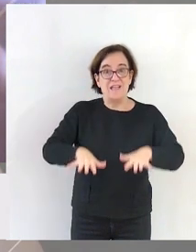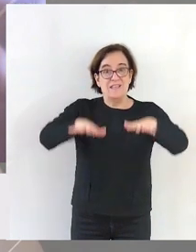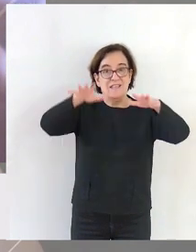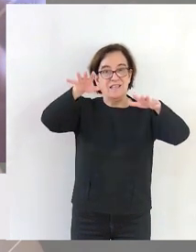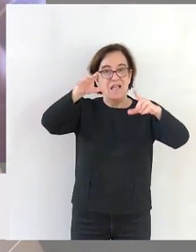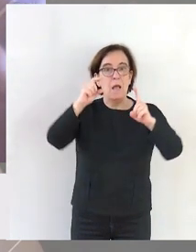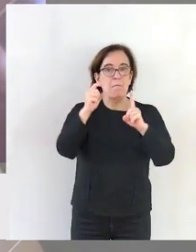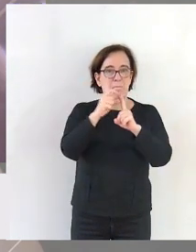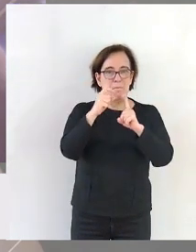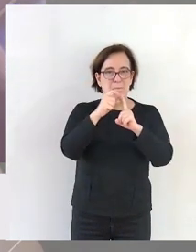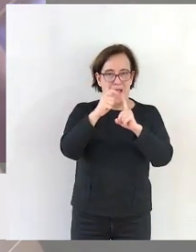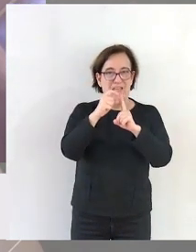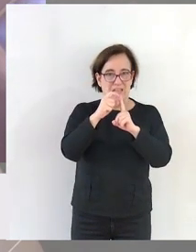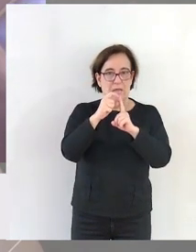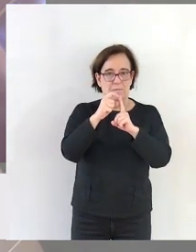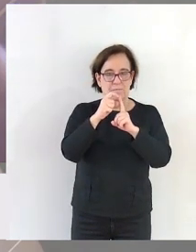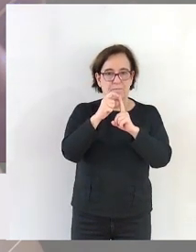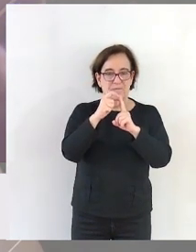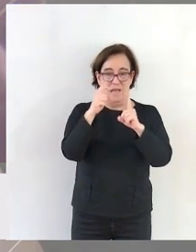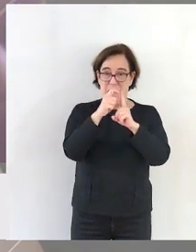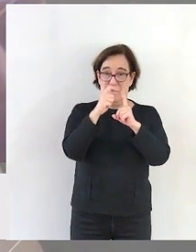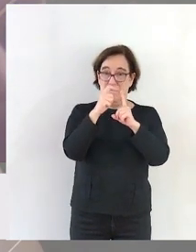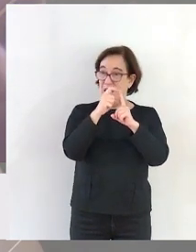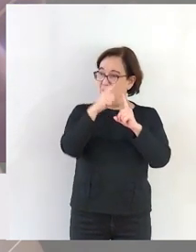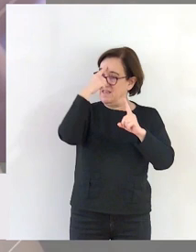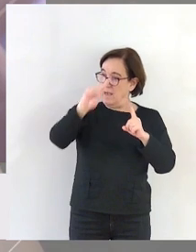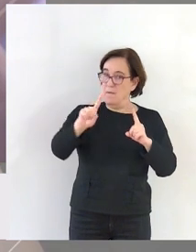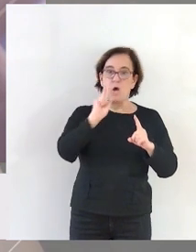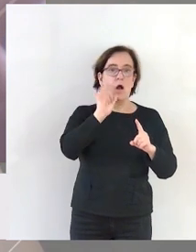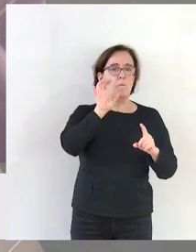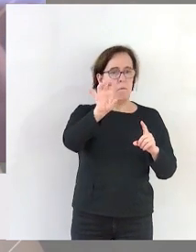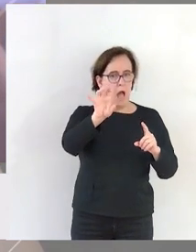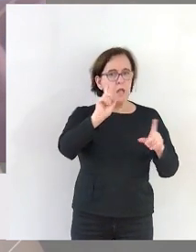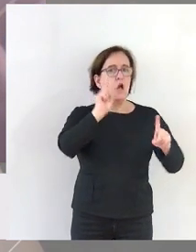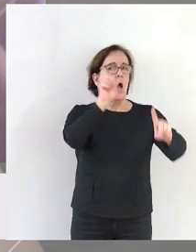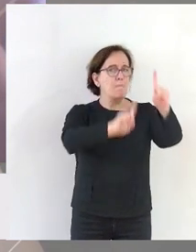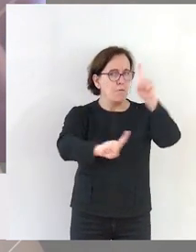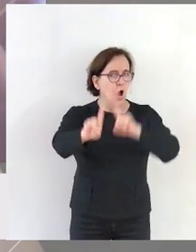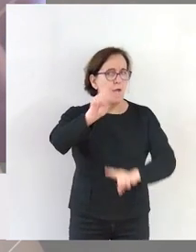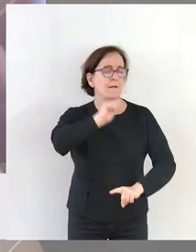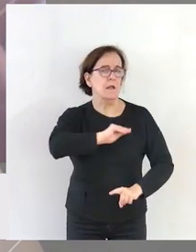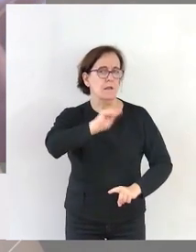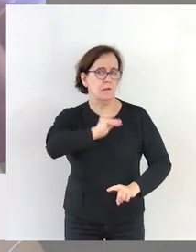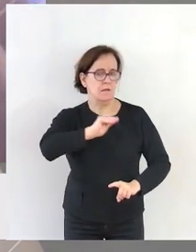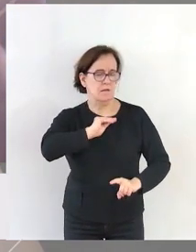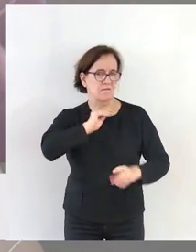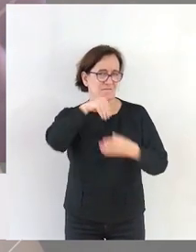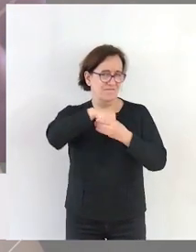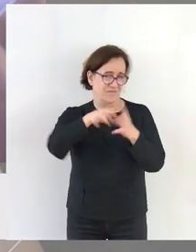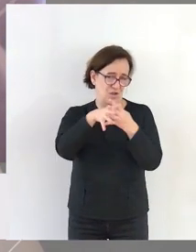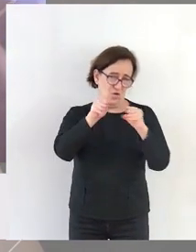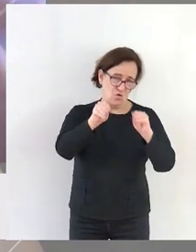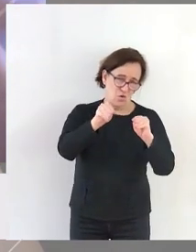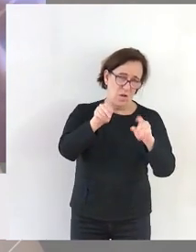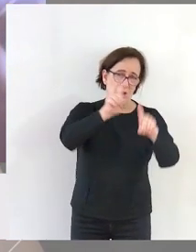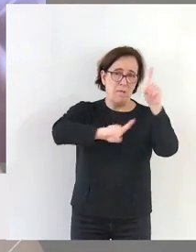Pakistán Pakistán que sabemos que es un país eh con ya problemas e estructurales problemas